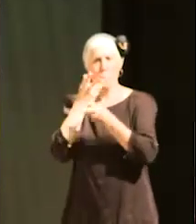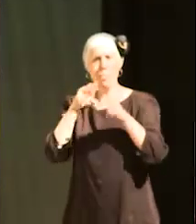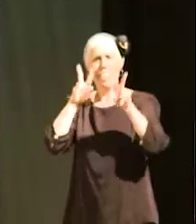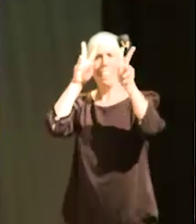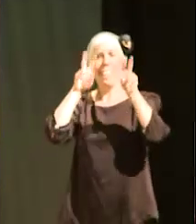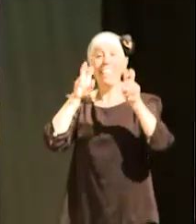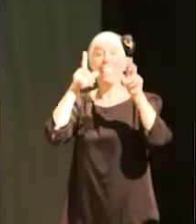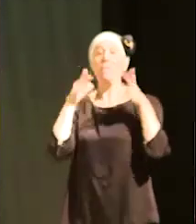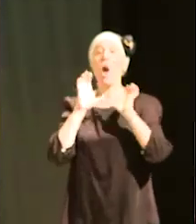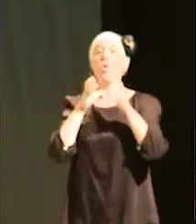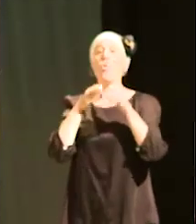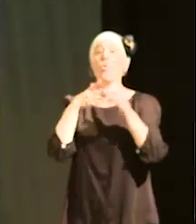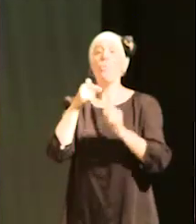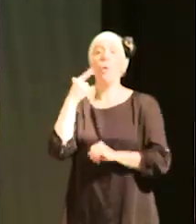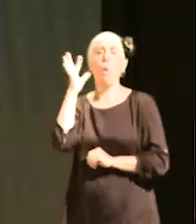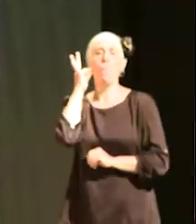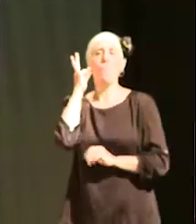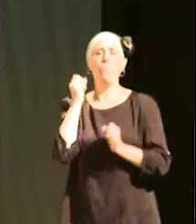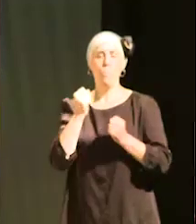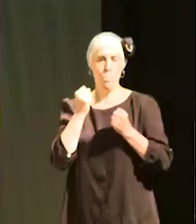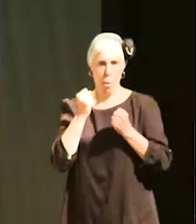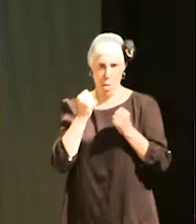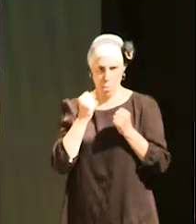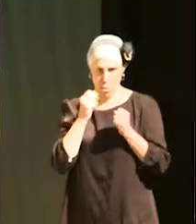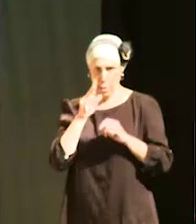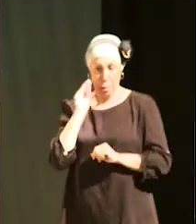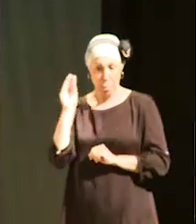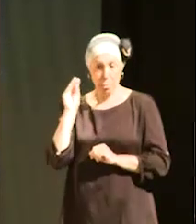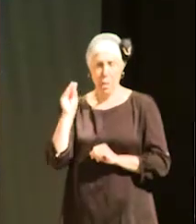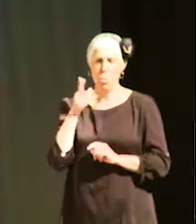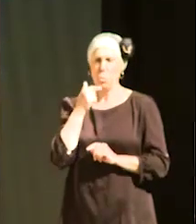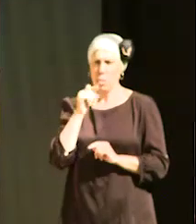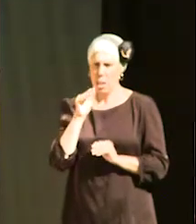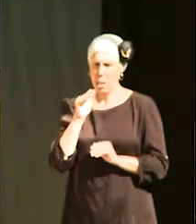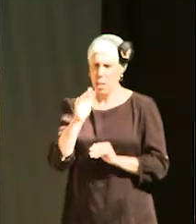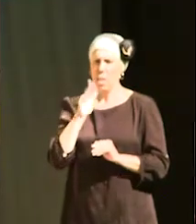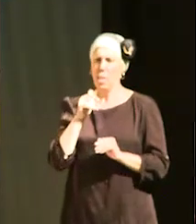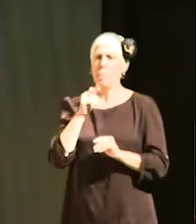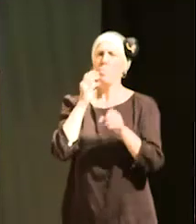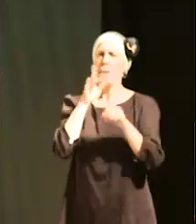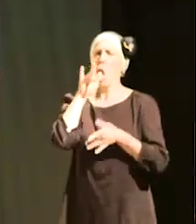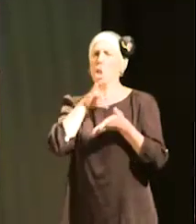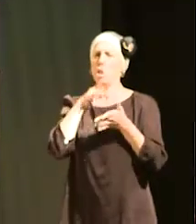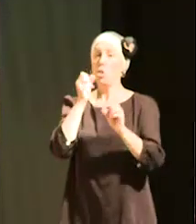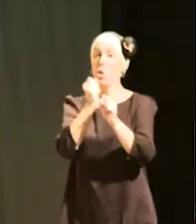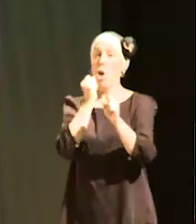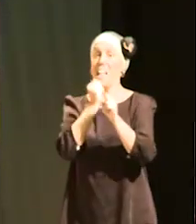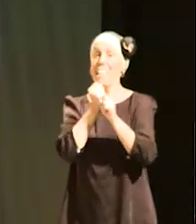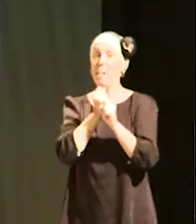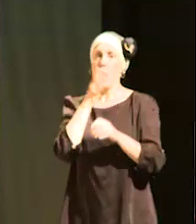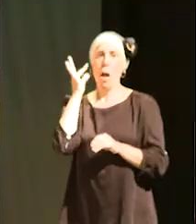después os lanzó el micro cuando trabajáis con mujeres que son tan vulnerables